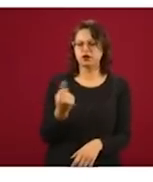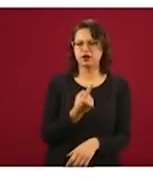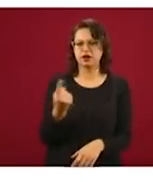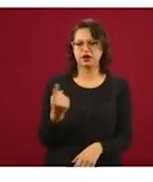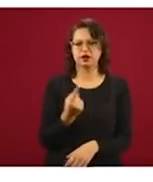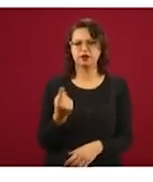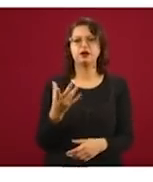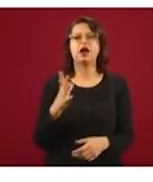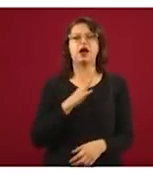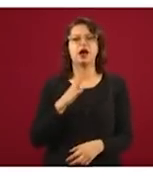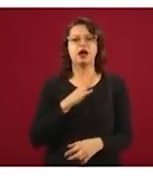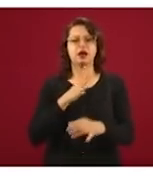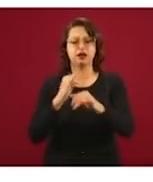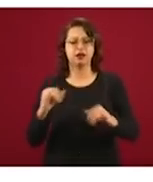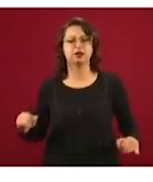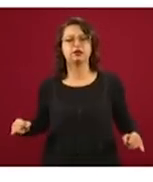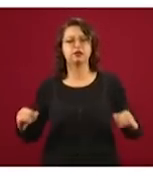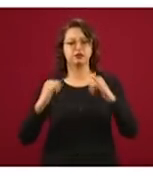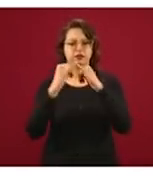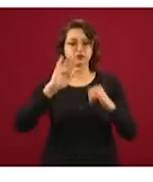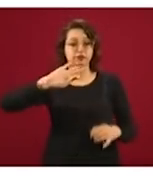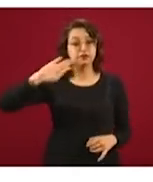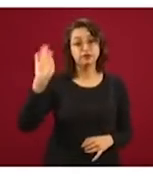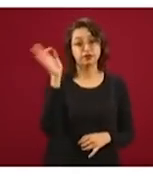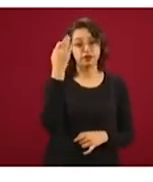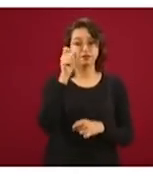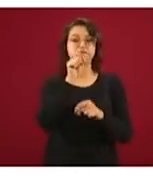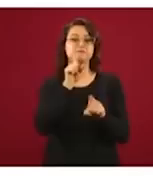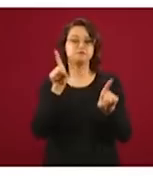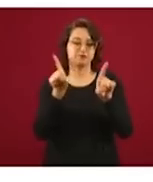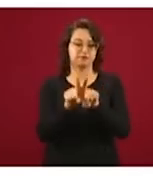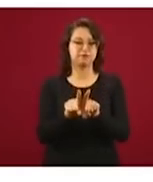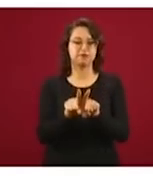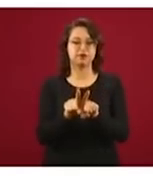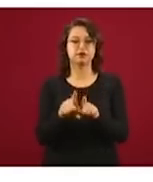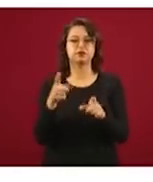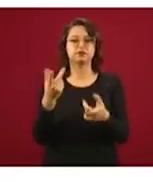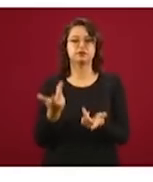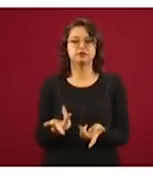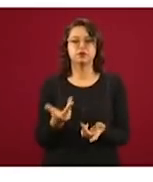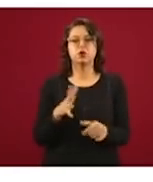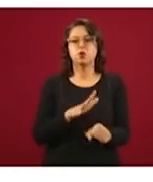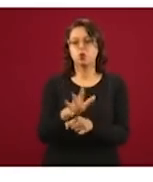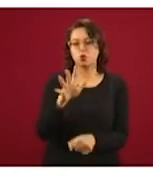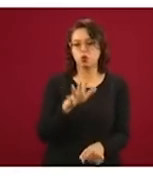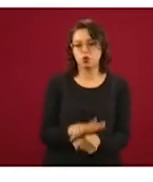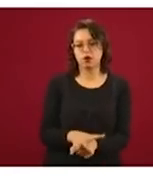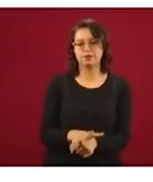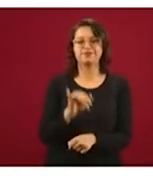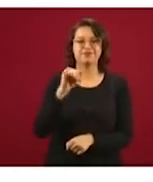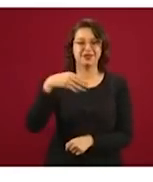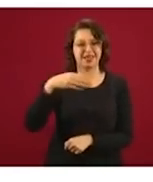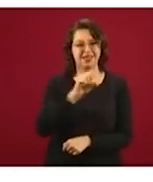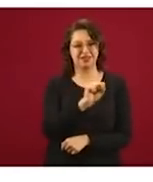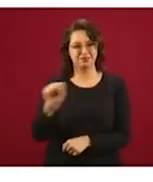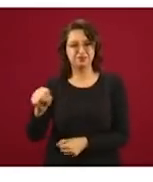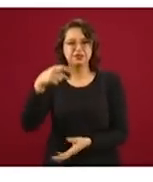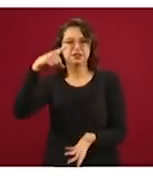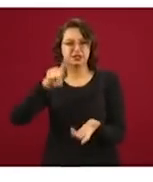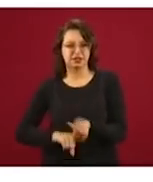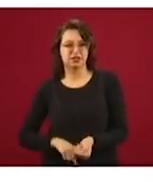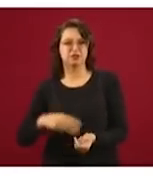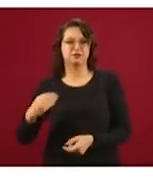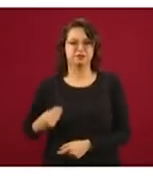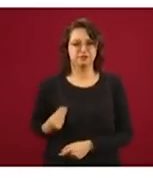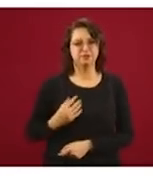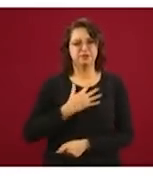institución federal, afortunadamente, que es el régimen Bienestar del Instituto Mexicano del